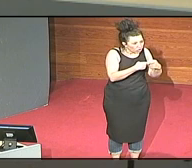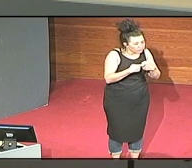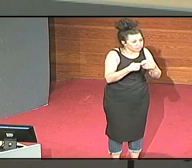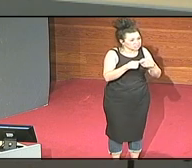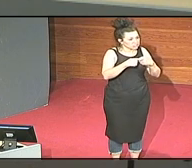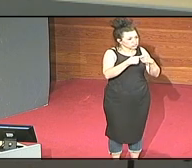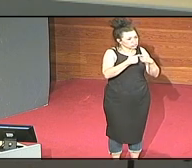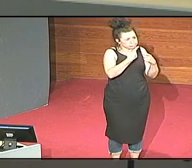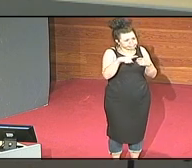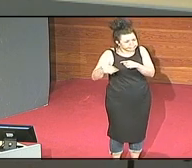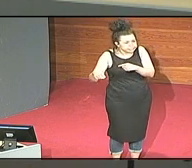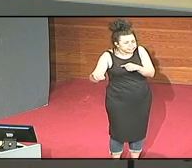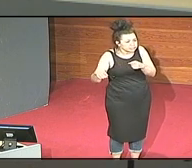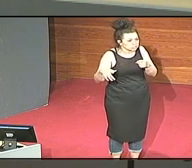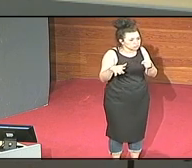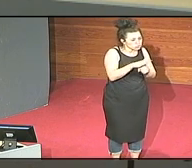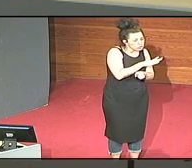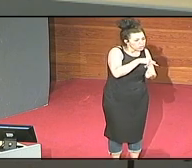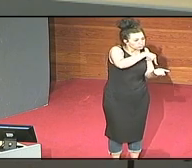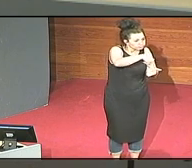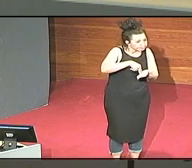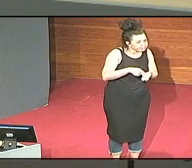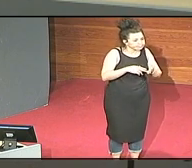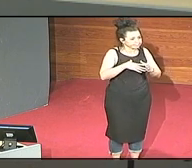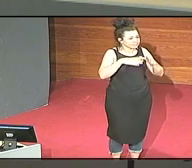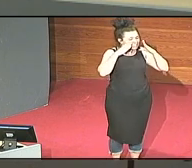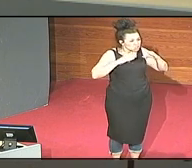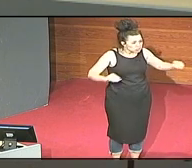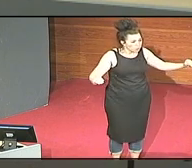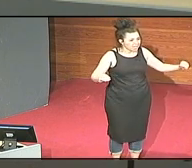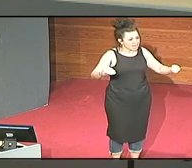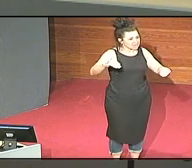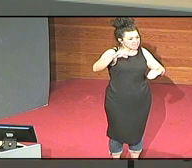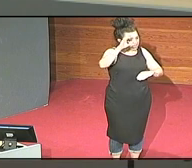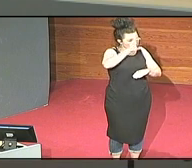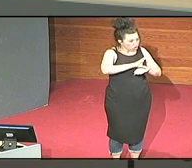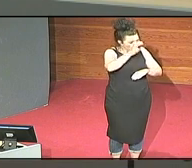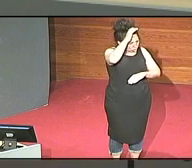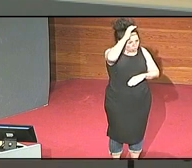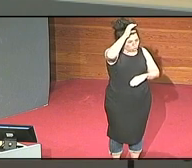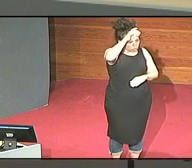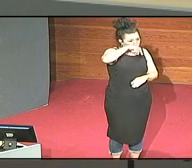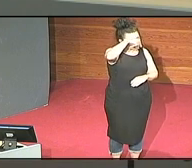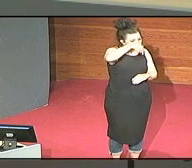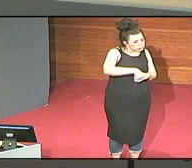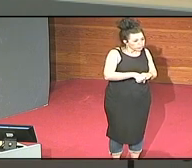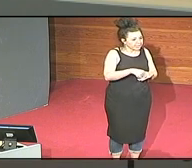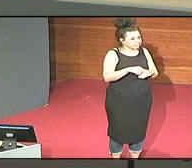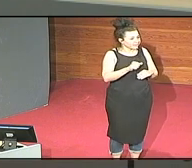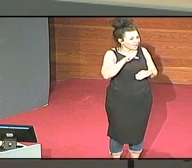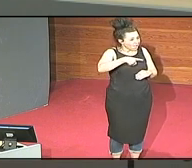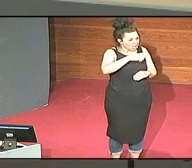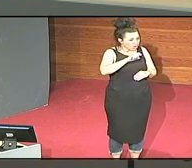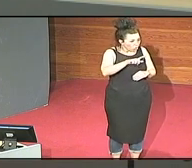licitud real de anís titán somalia con coco hereje decreto and go' sudán en angola malí eta bar